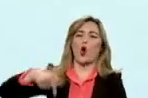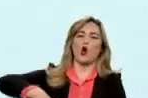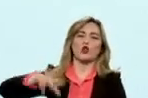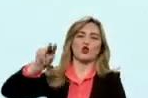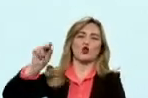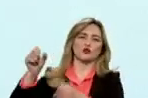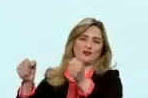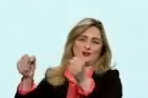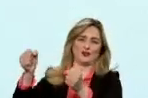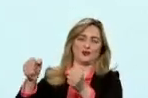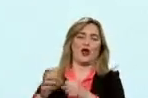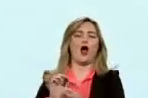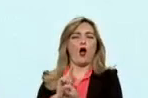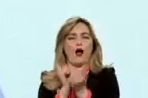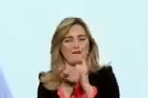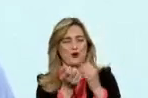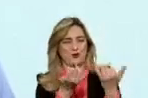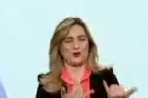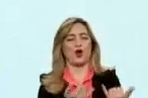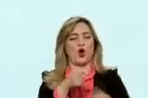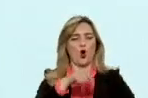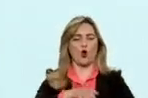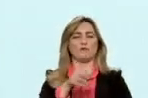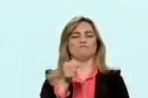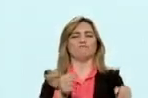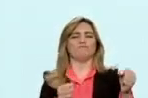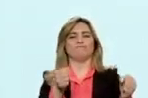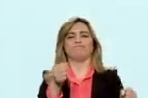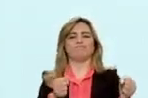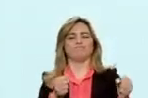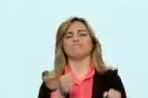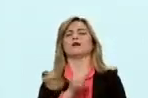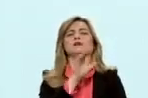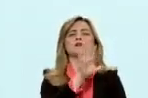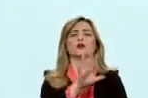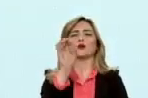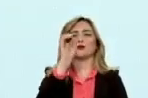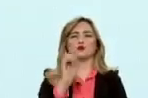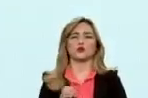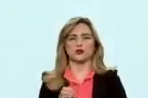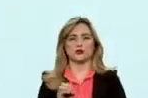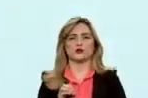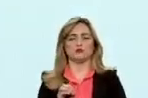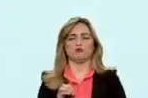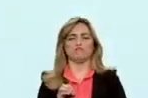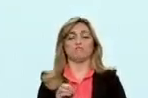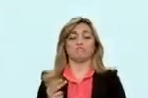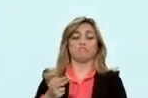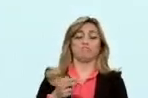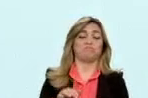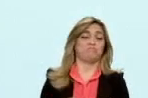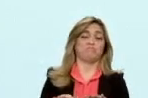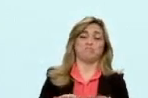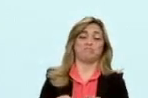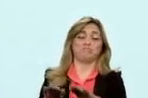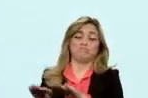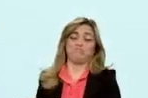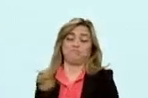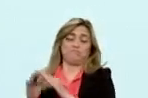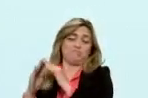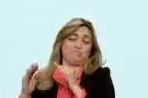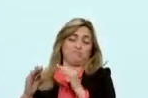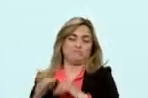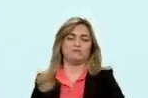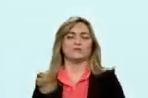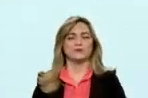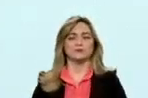circular. Hoy con la medida Hoy Circula estamos hablando de aproximadamente el 50%. Quito tiene 3 medidas del número